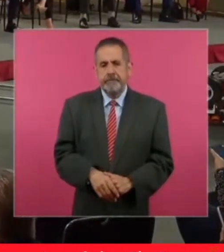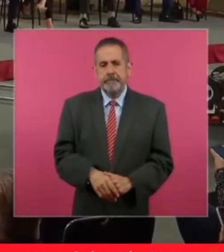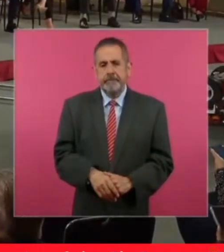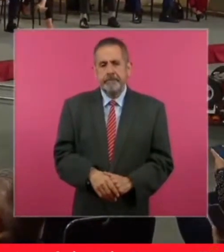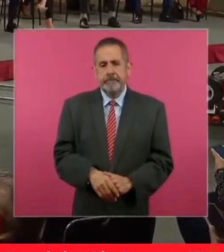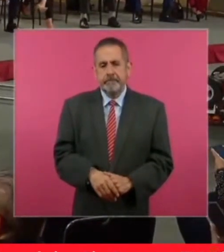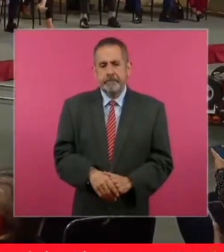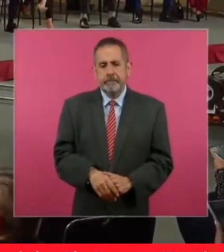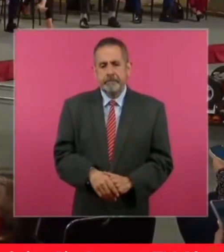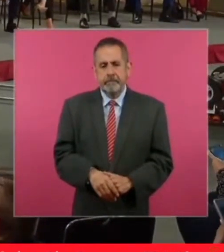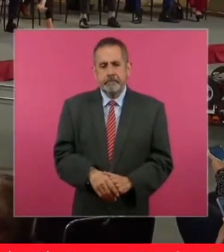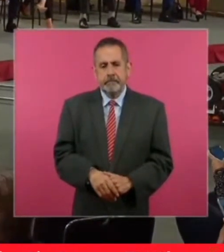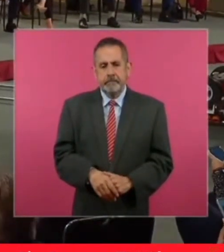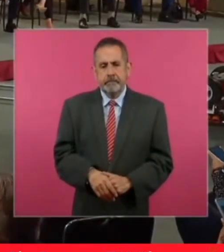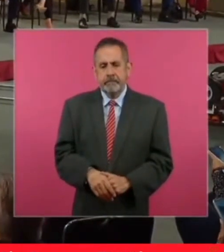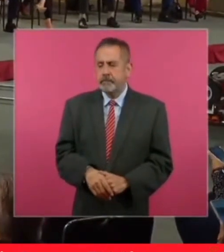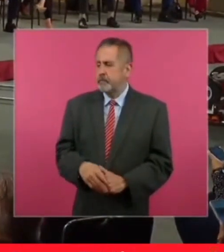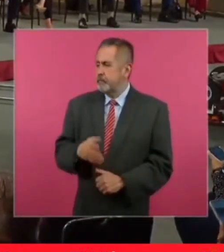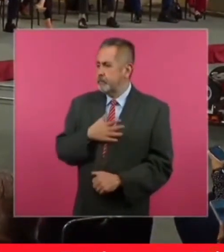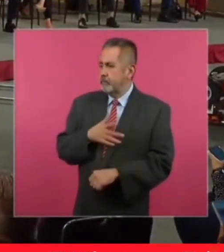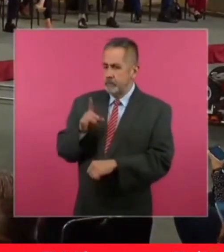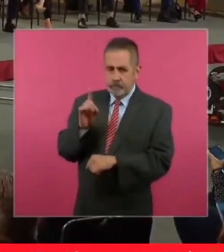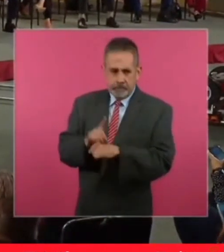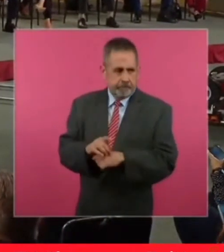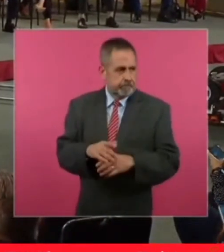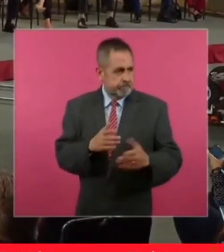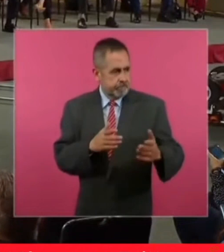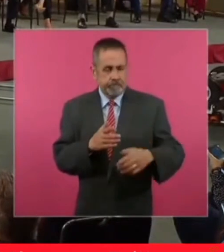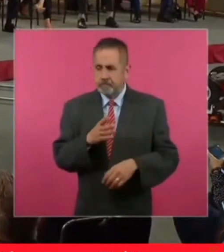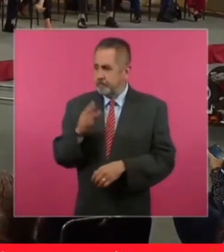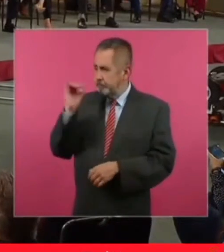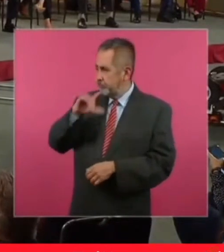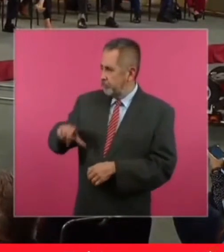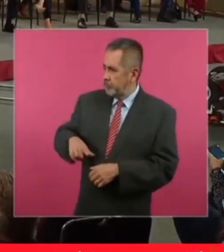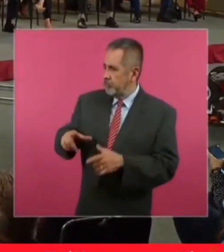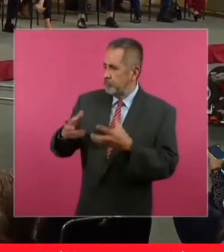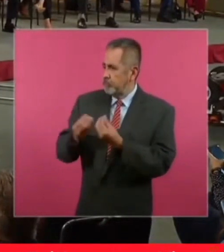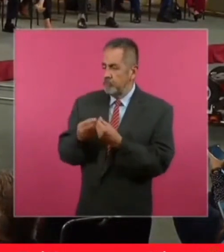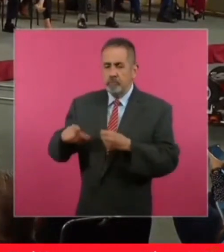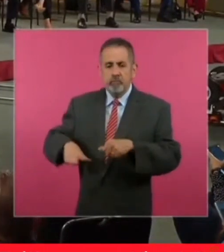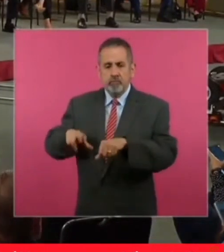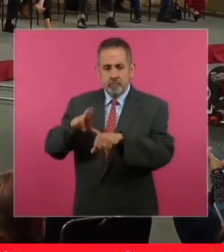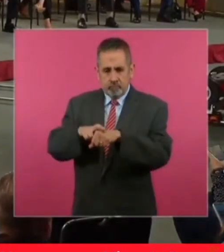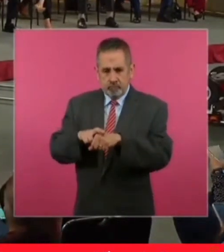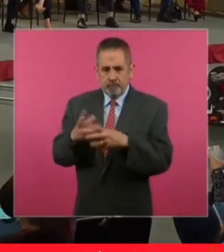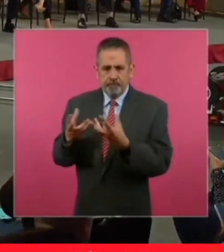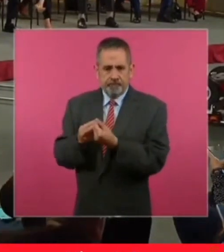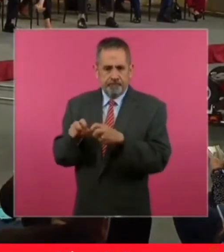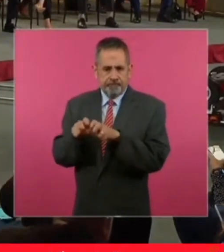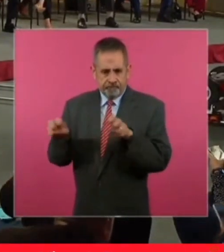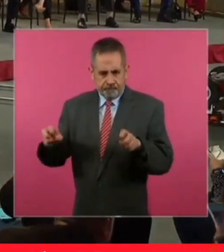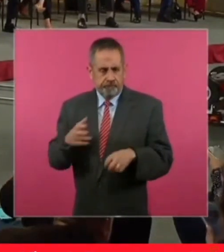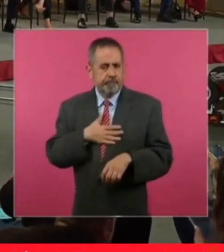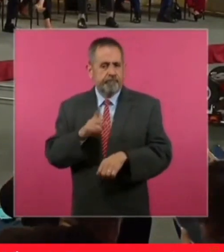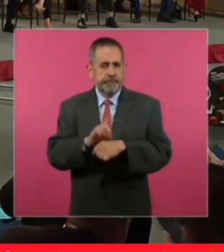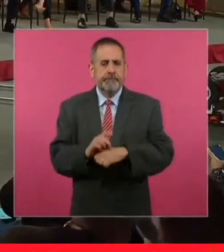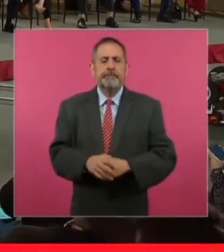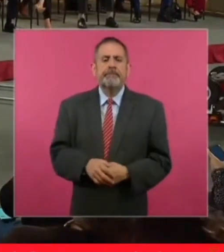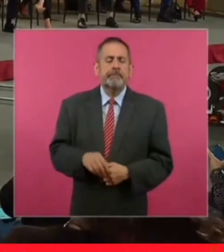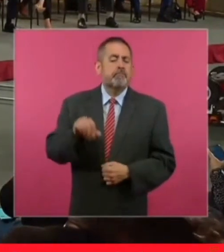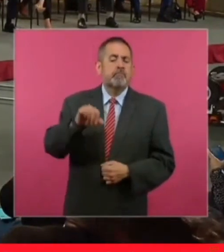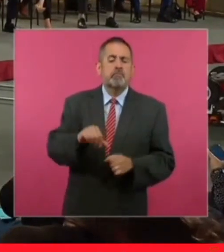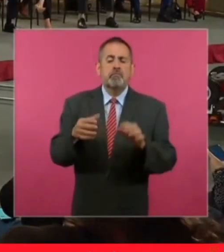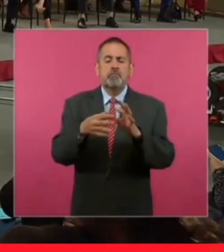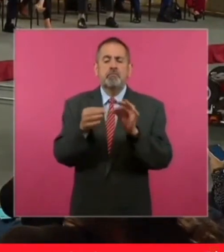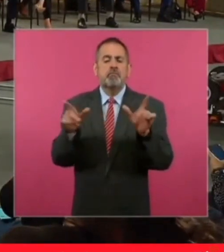muy buenos días jefe de gobierno gobernadoras gobernadores colegas muy buenos días hoy vamos a hacer breves y hablar